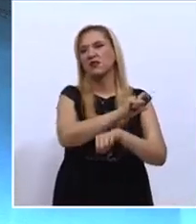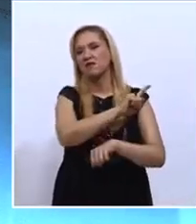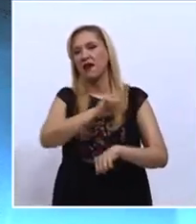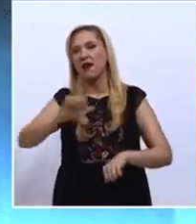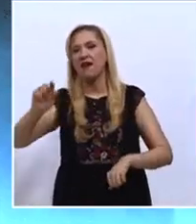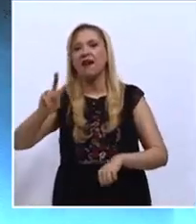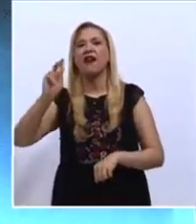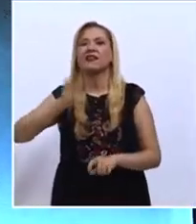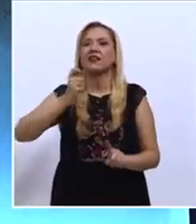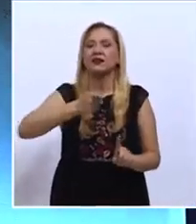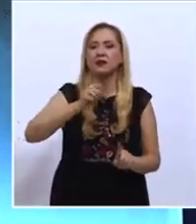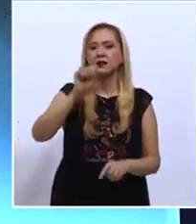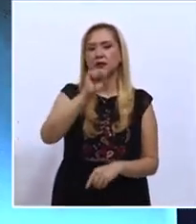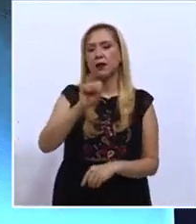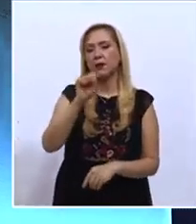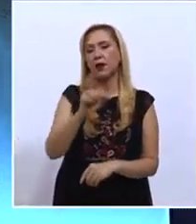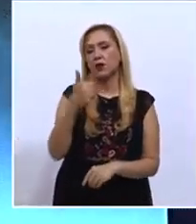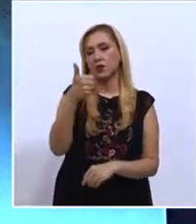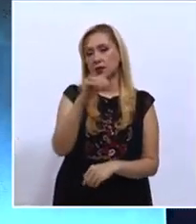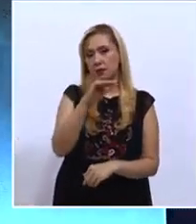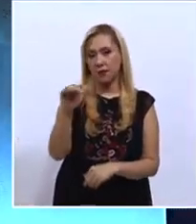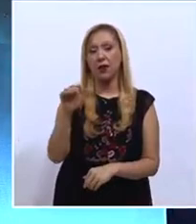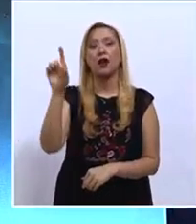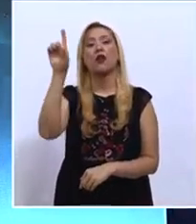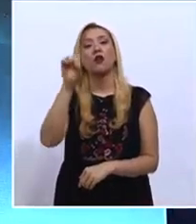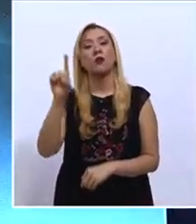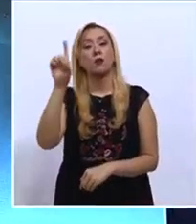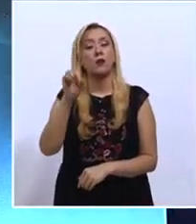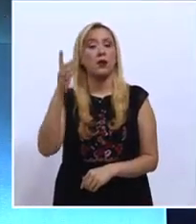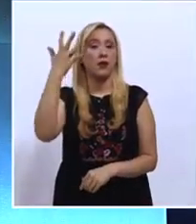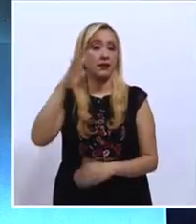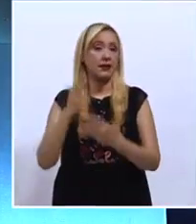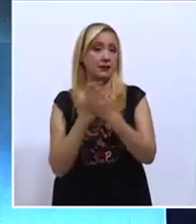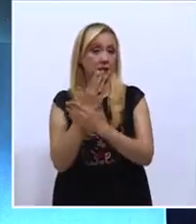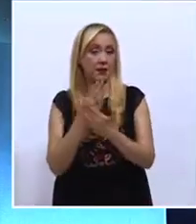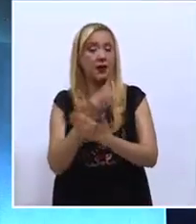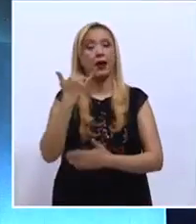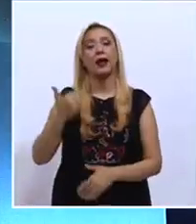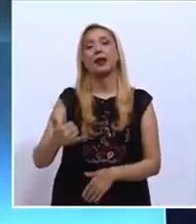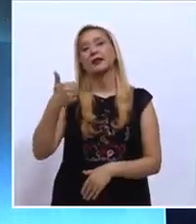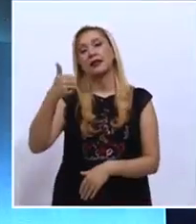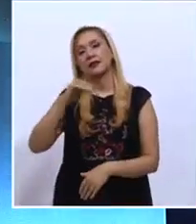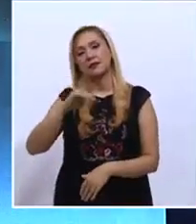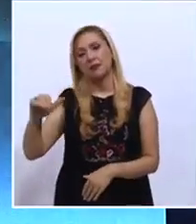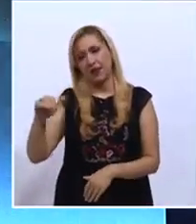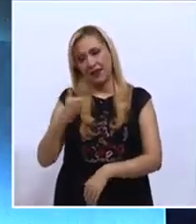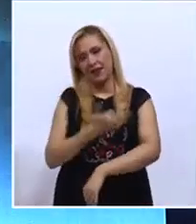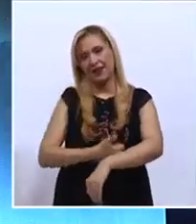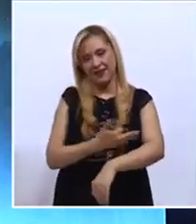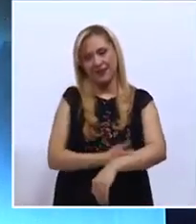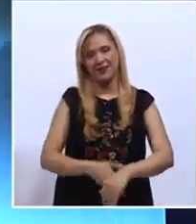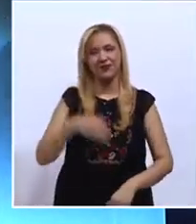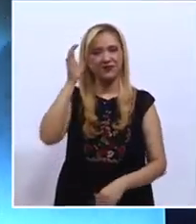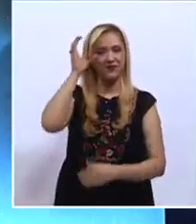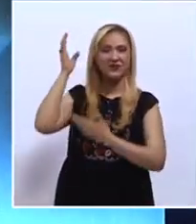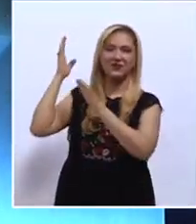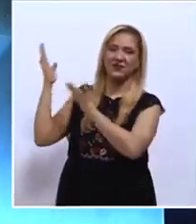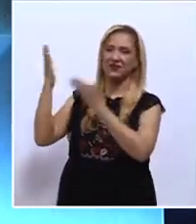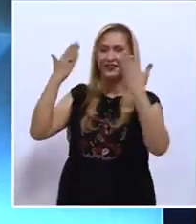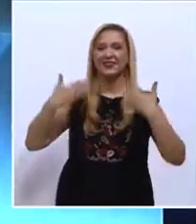sábado 18:30 horas y sus repeticiones el domingo a las 10:30 y 18:30 horas. Soy Citlali